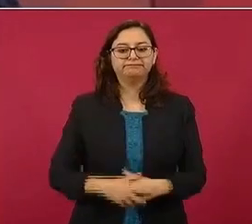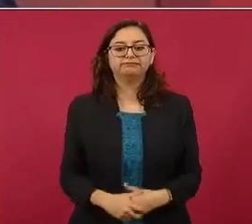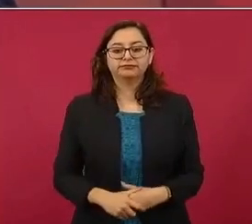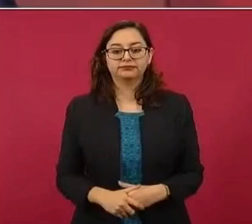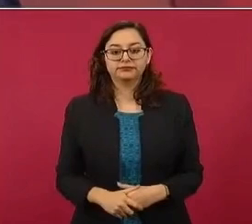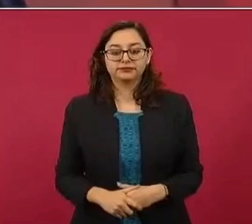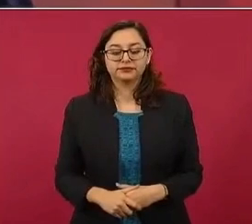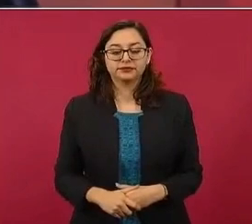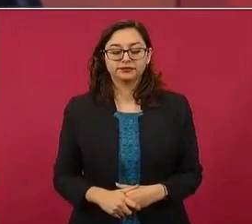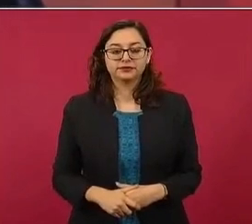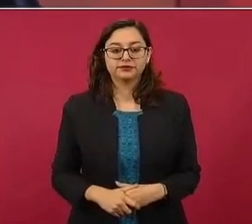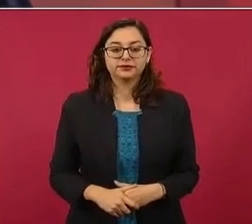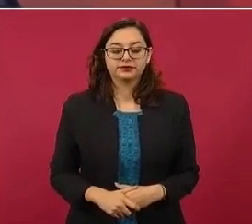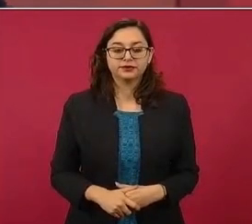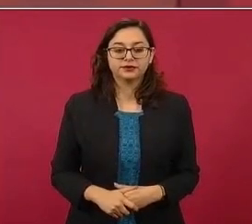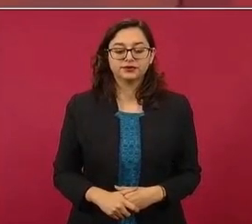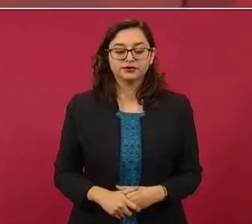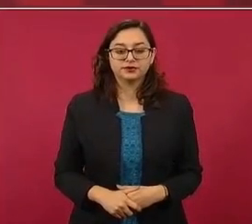Antes